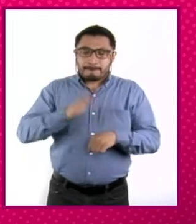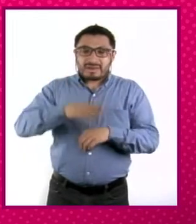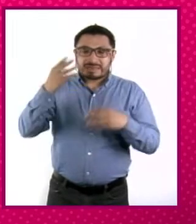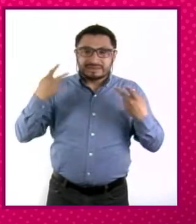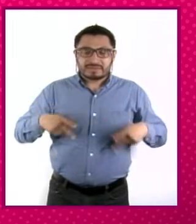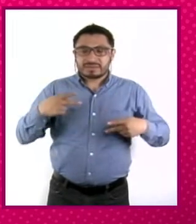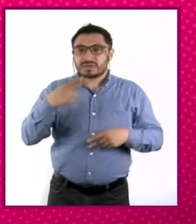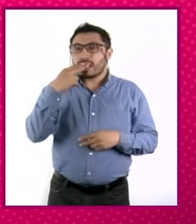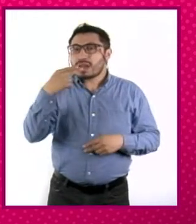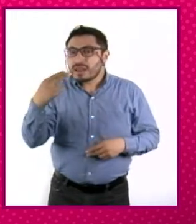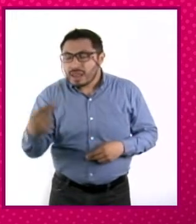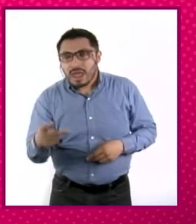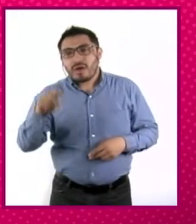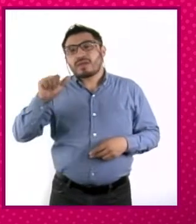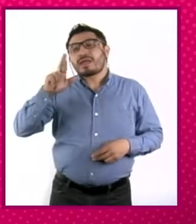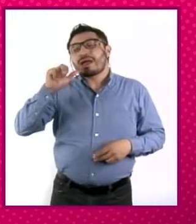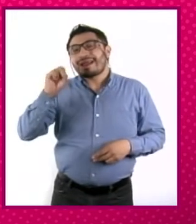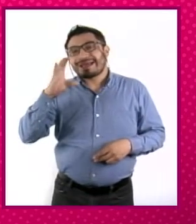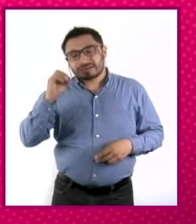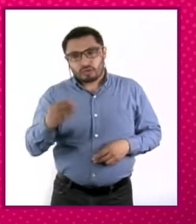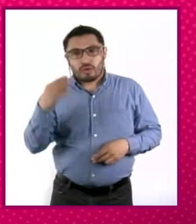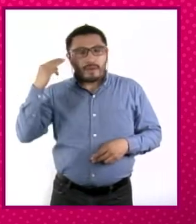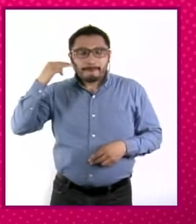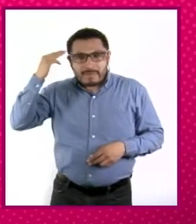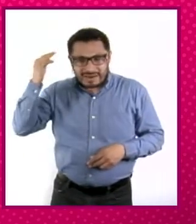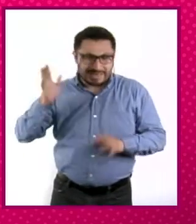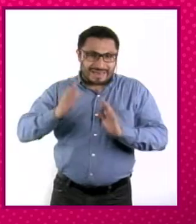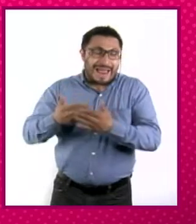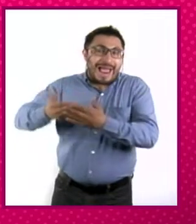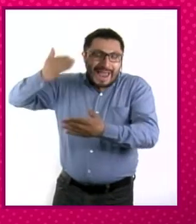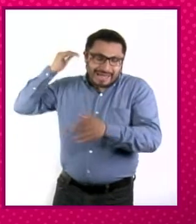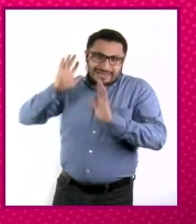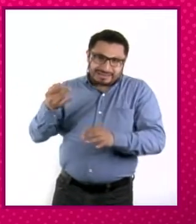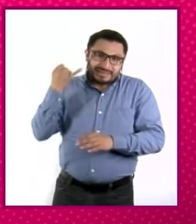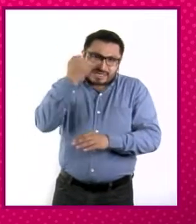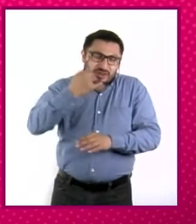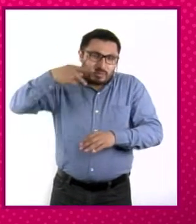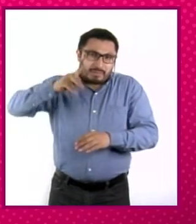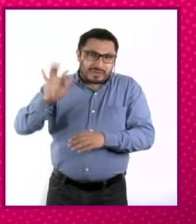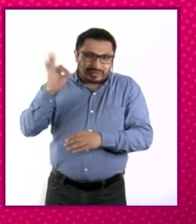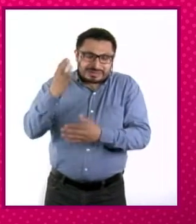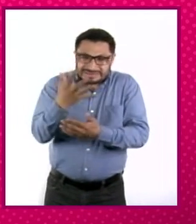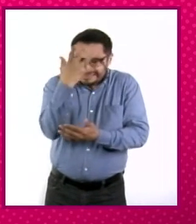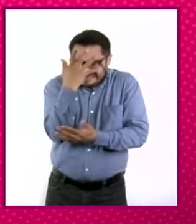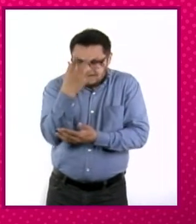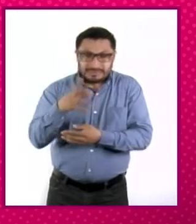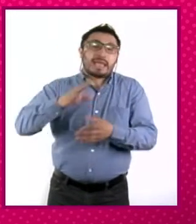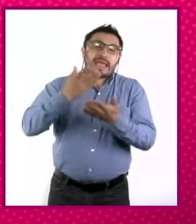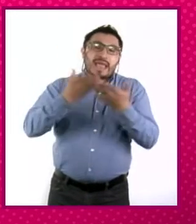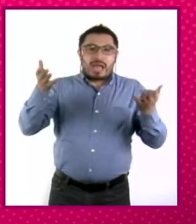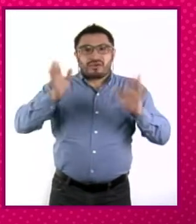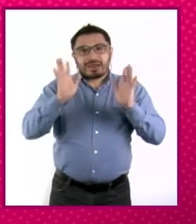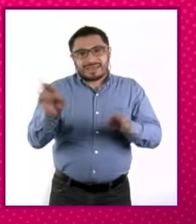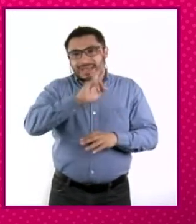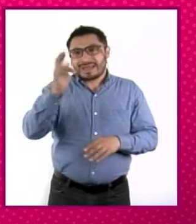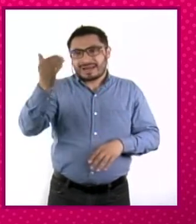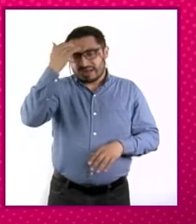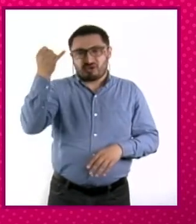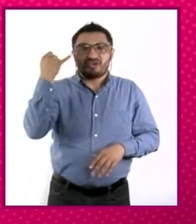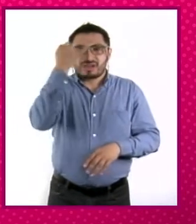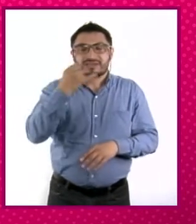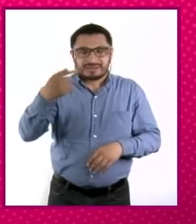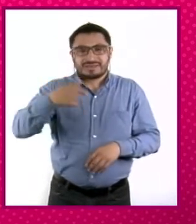sentir avergonzados de ser indígenas. Entonces, fue muy brutal, depende de la zona del país,